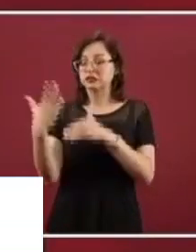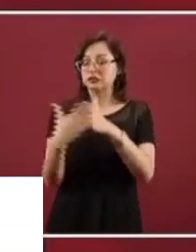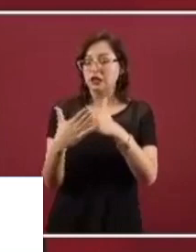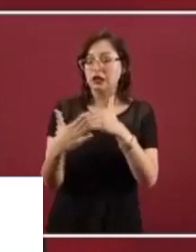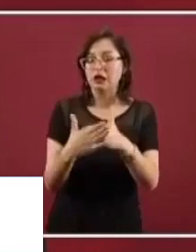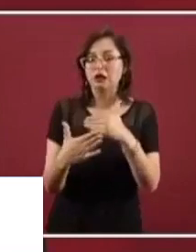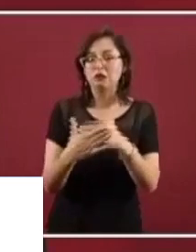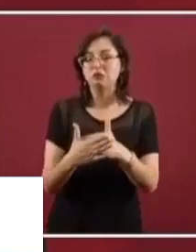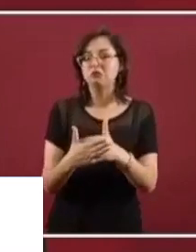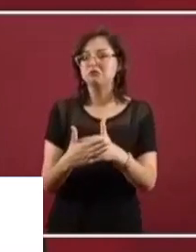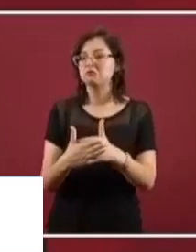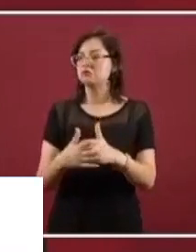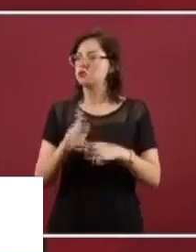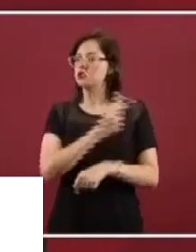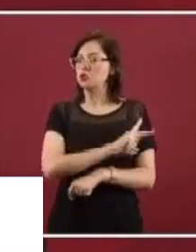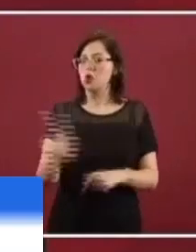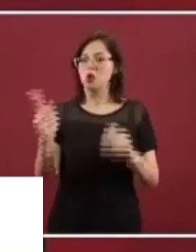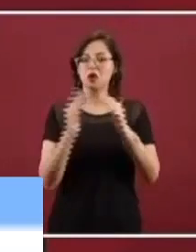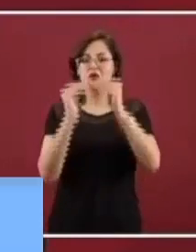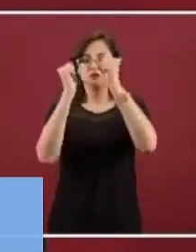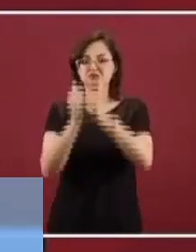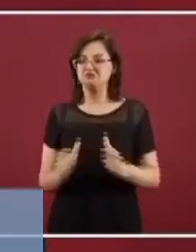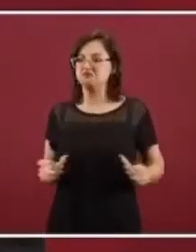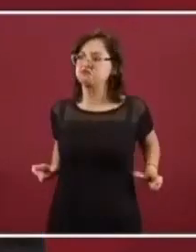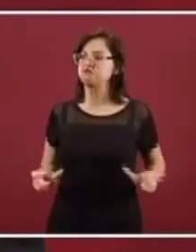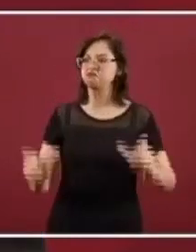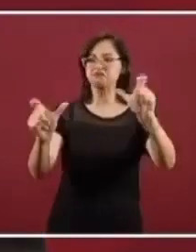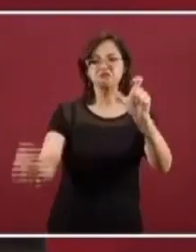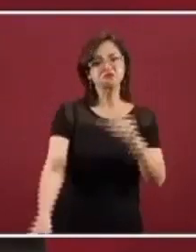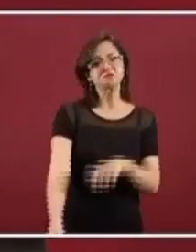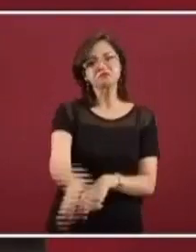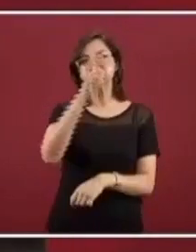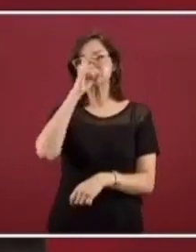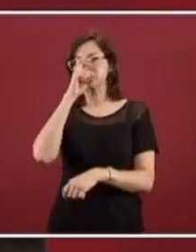de queda. El gobierno de la República no cree en eso.